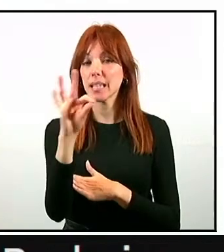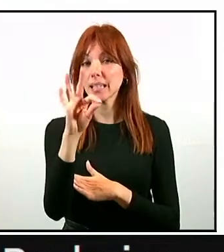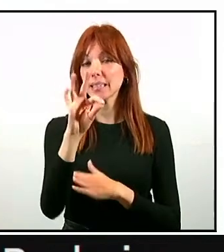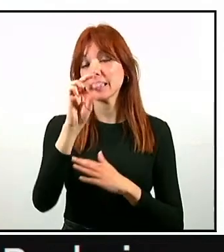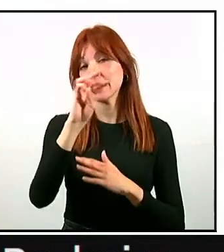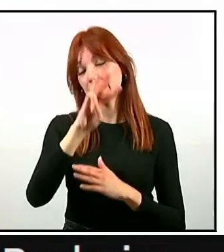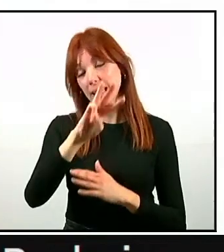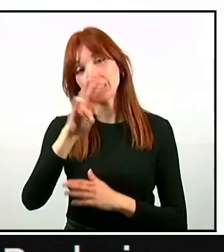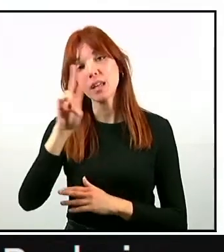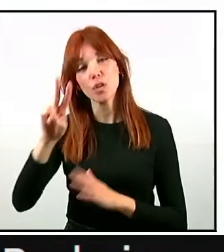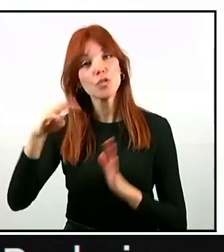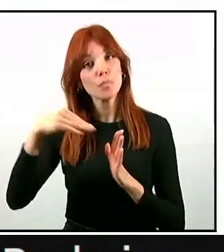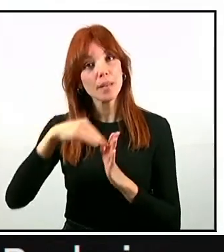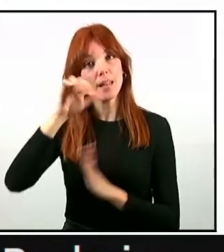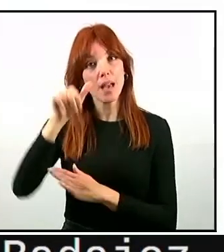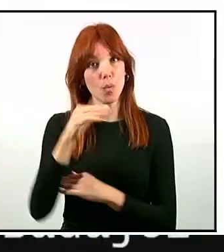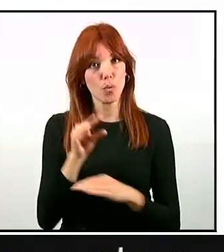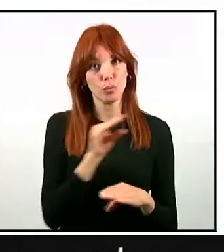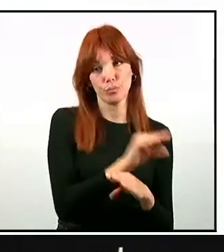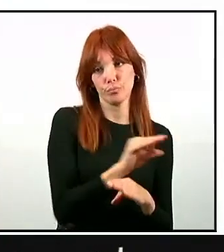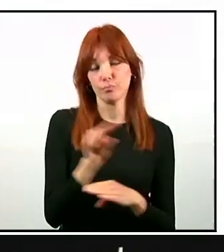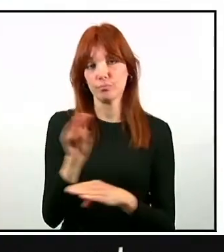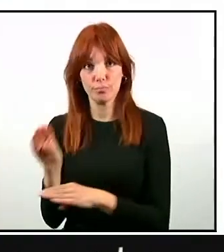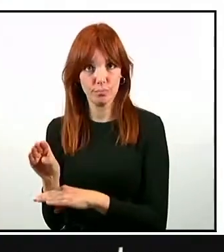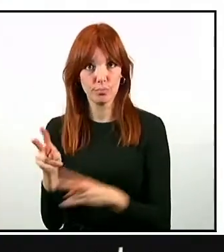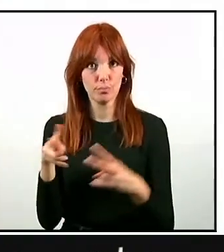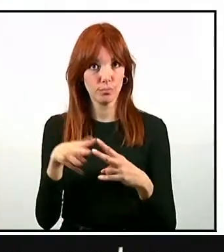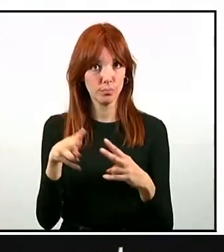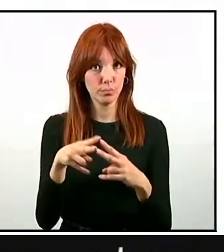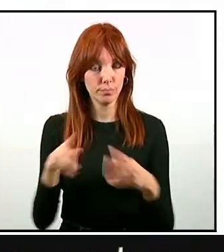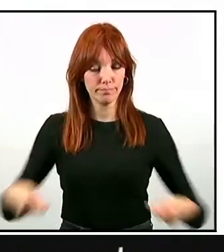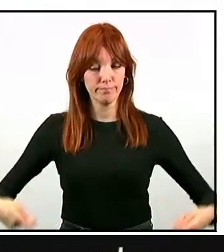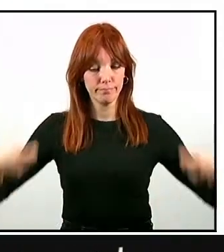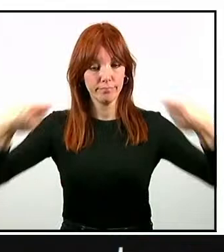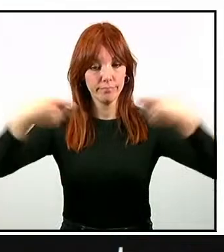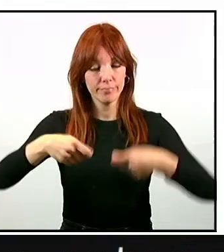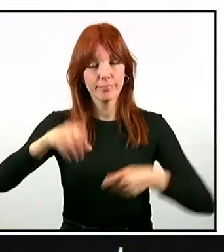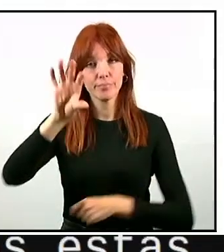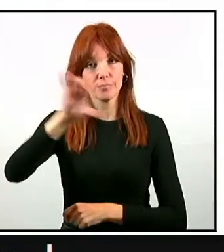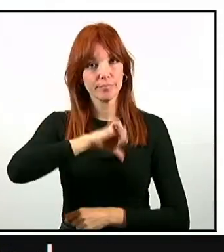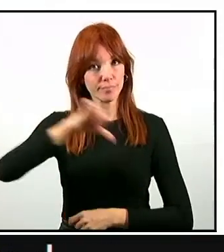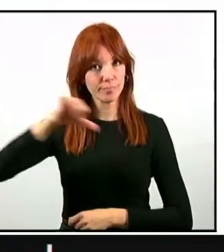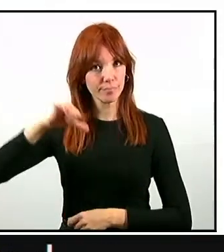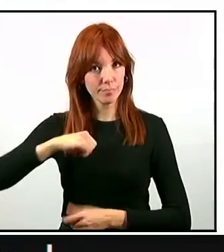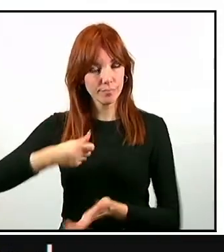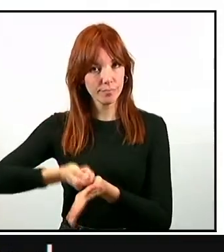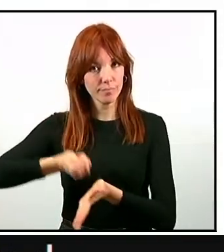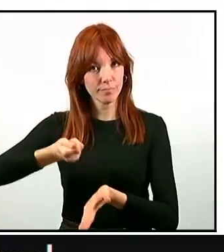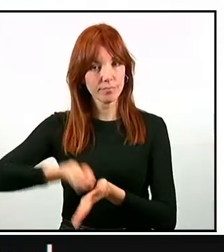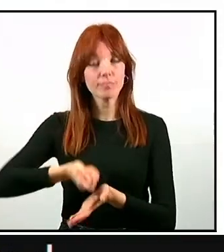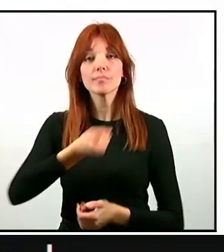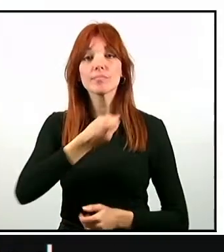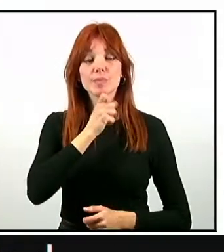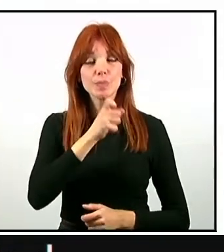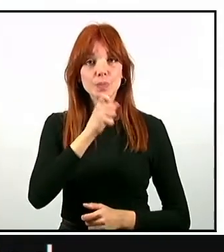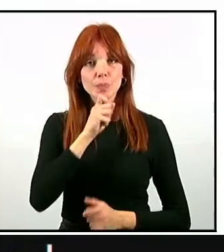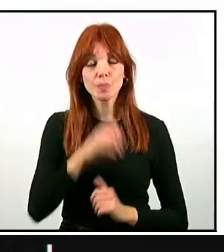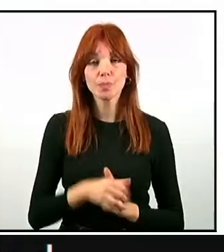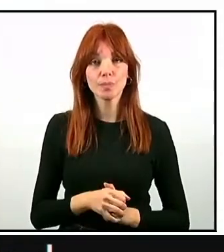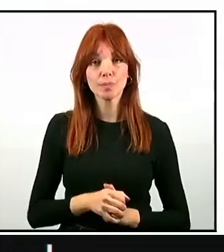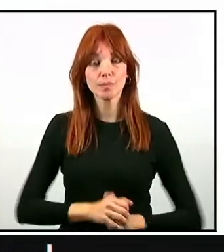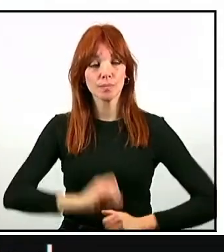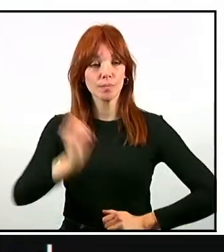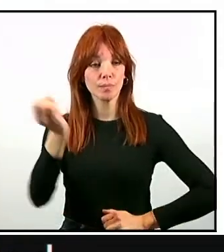632.000 euros. Estas cuantías son aportadas por la comunidad autónoma a través de los